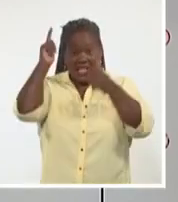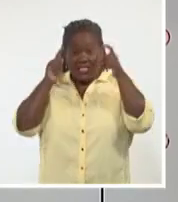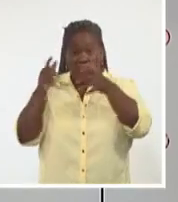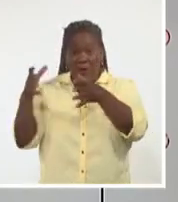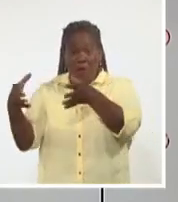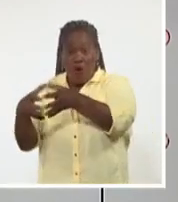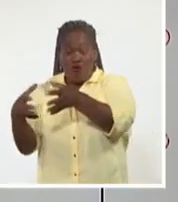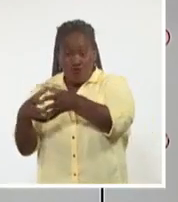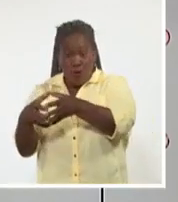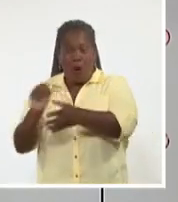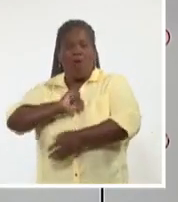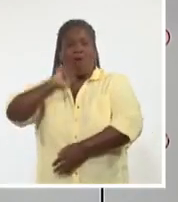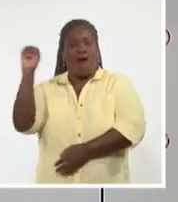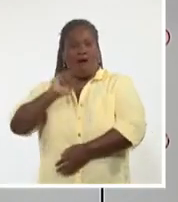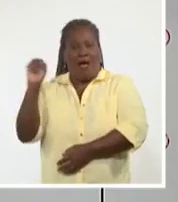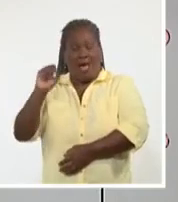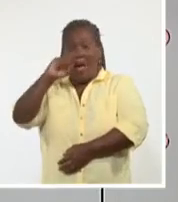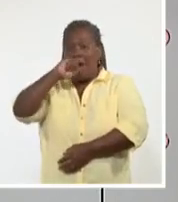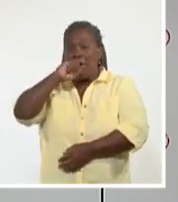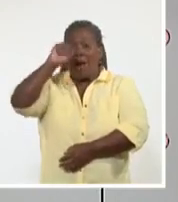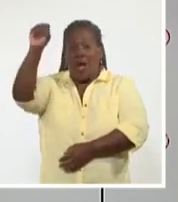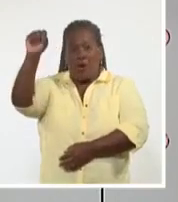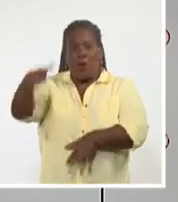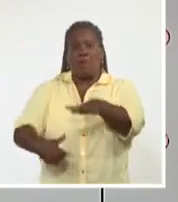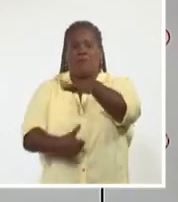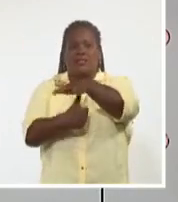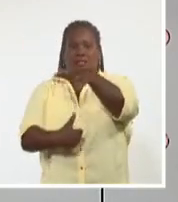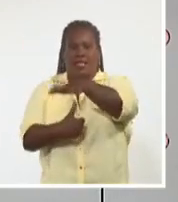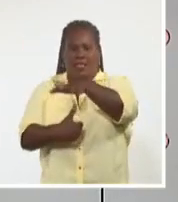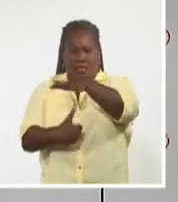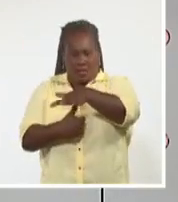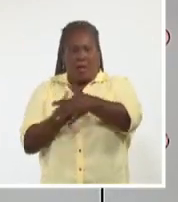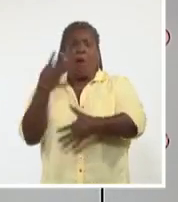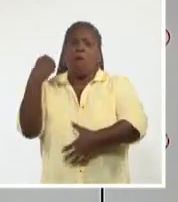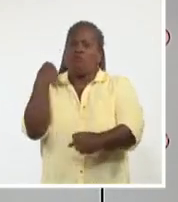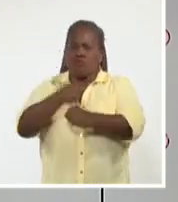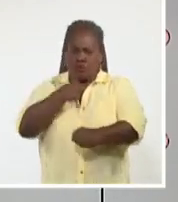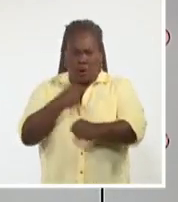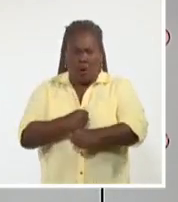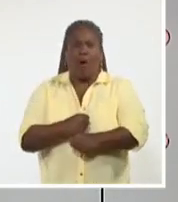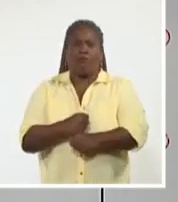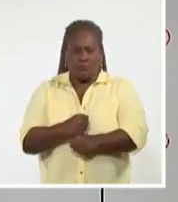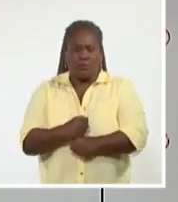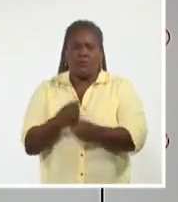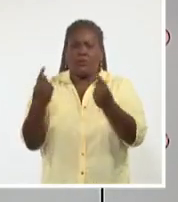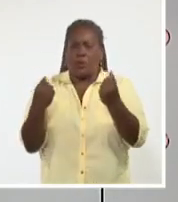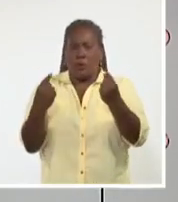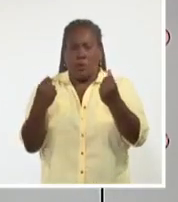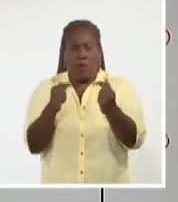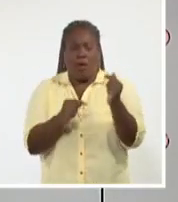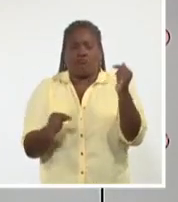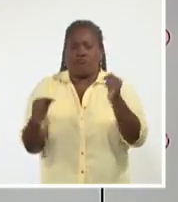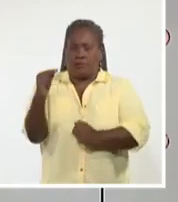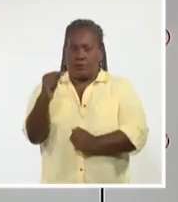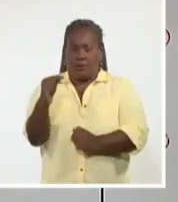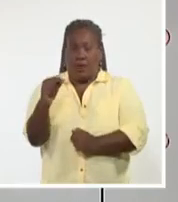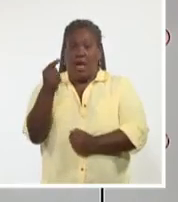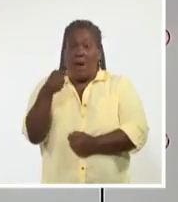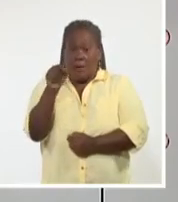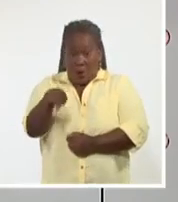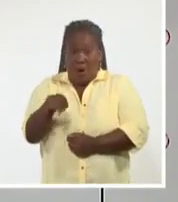elección y con maduro en la presidencia retos muchísimo la economía el principal pero allí